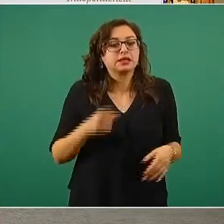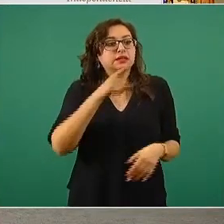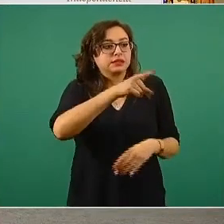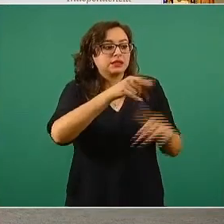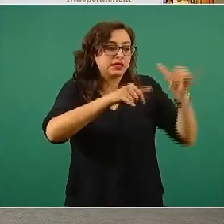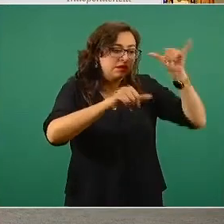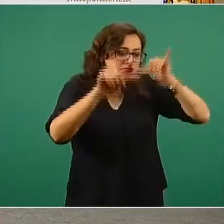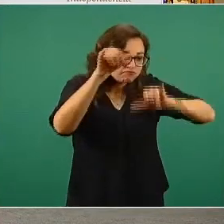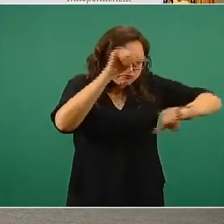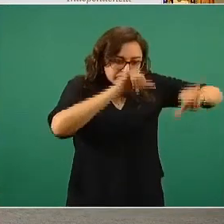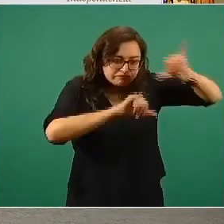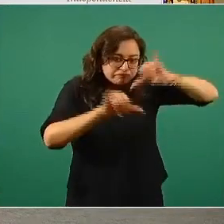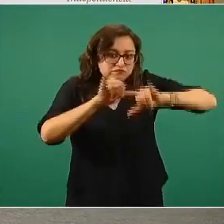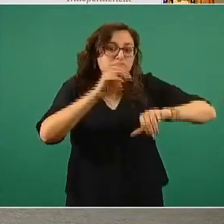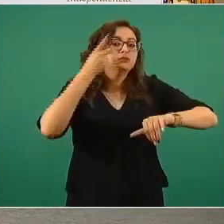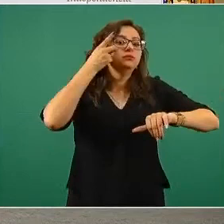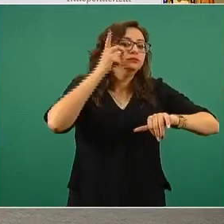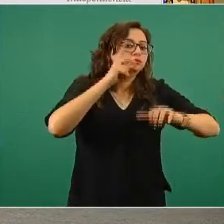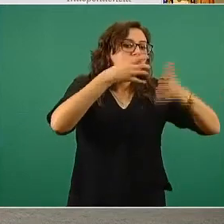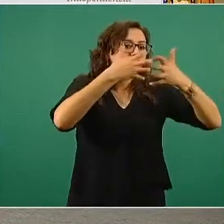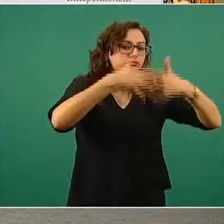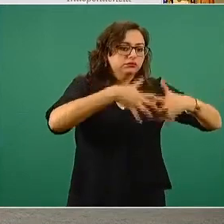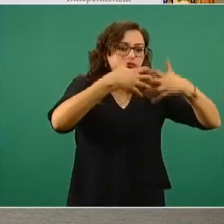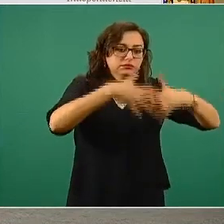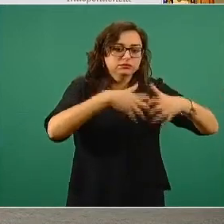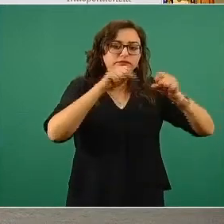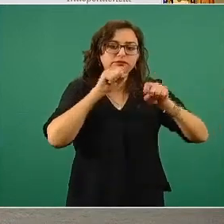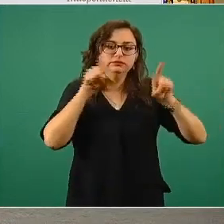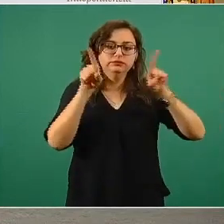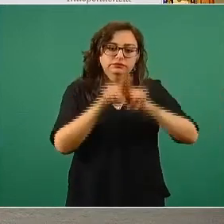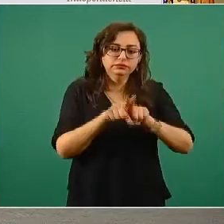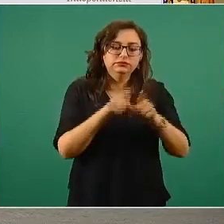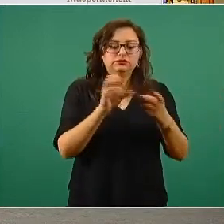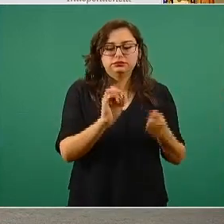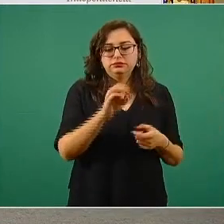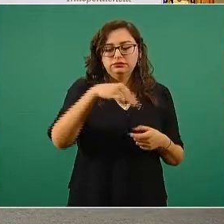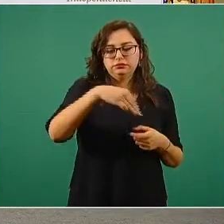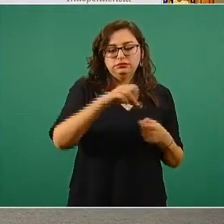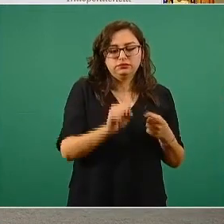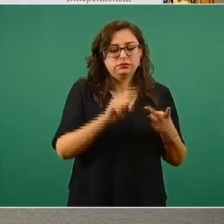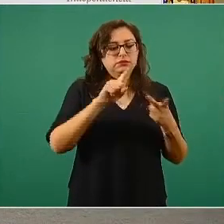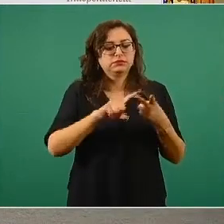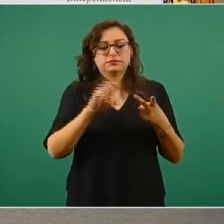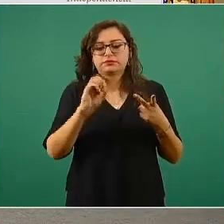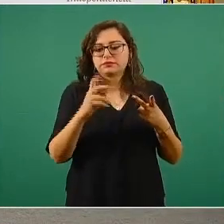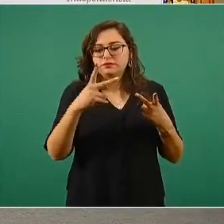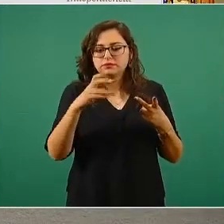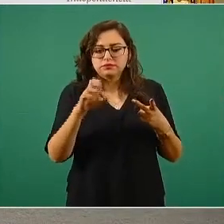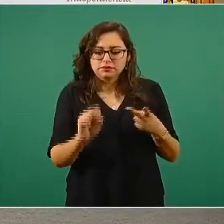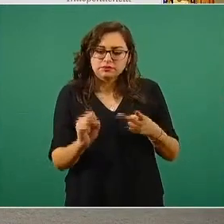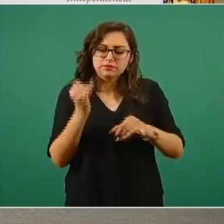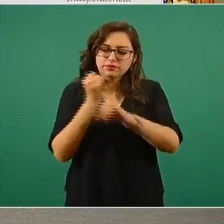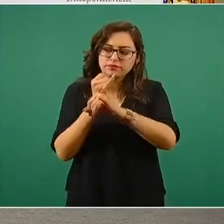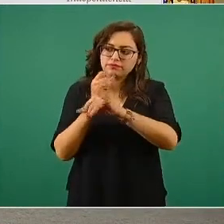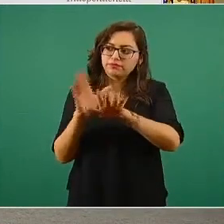las vacunas y los organismos internacionales, específicamente la OMS y la OPS, al recabar